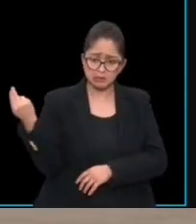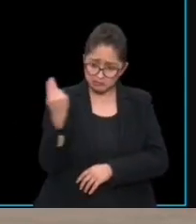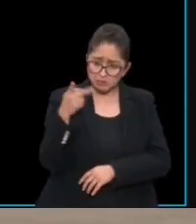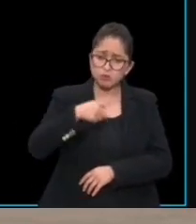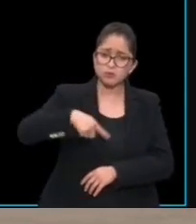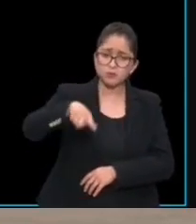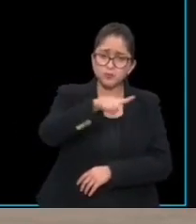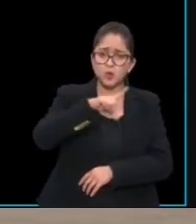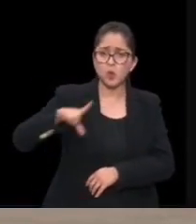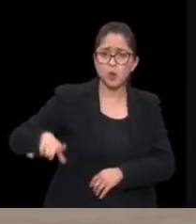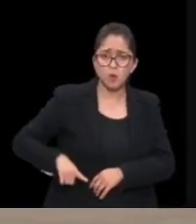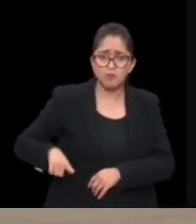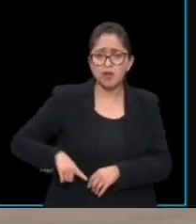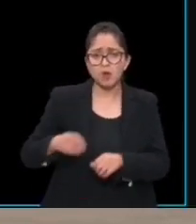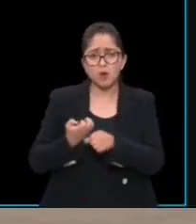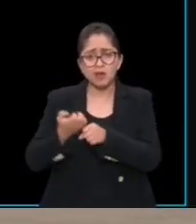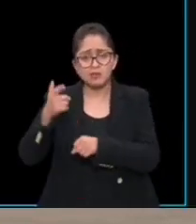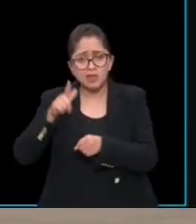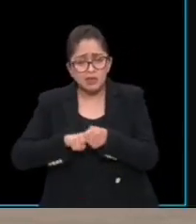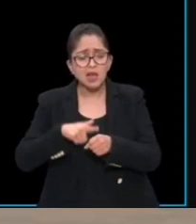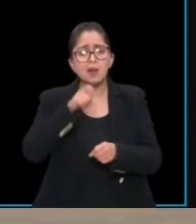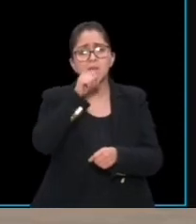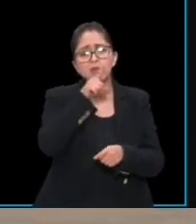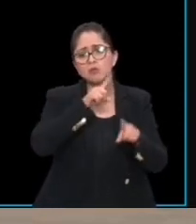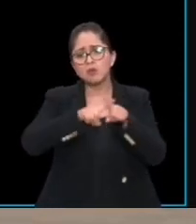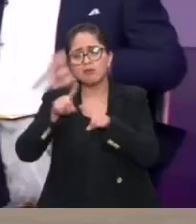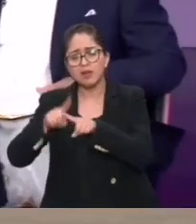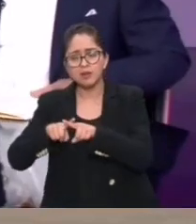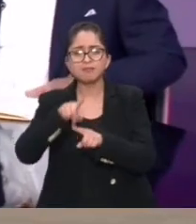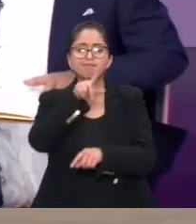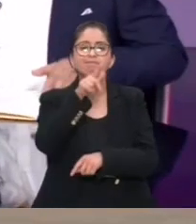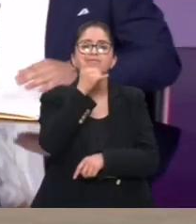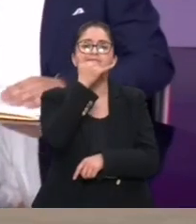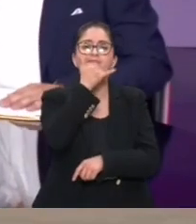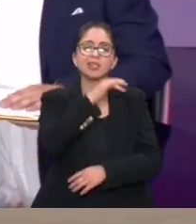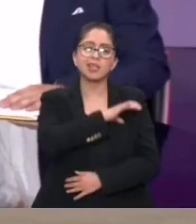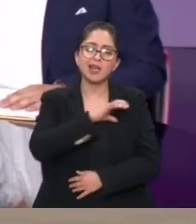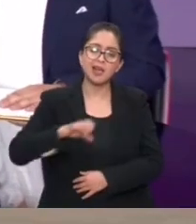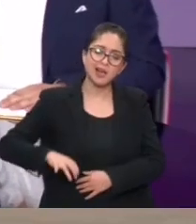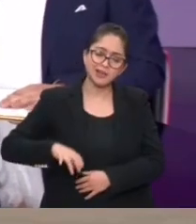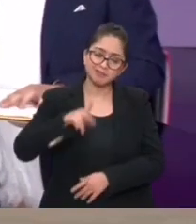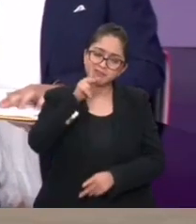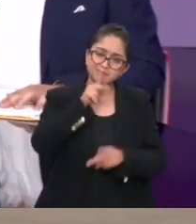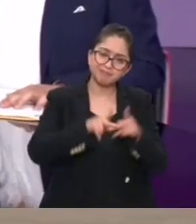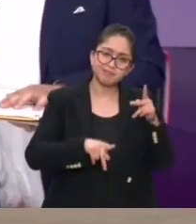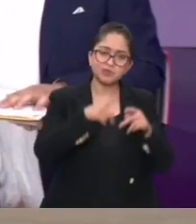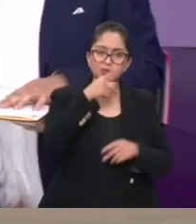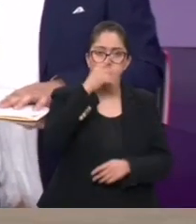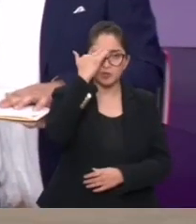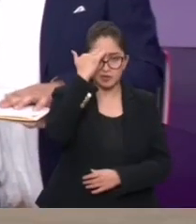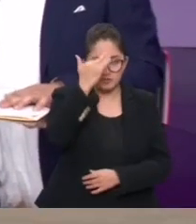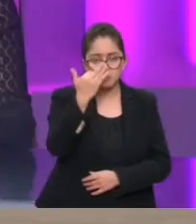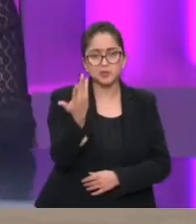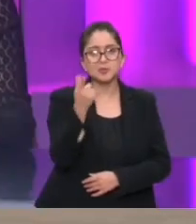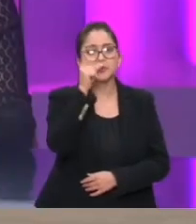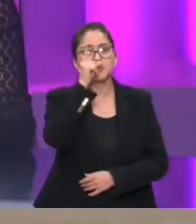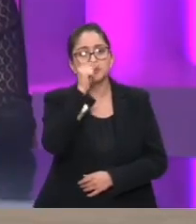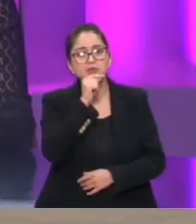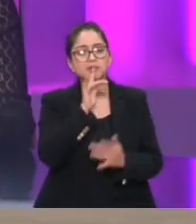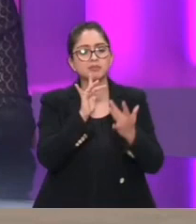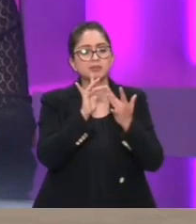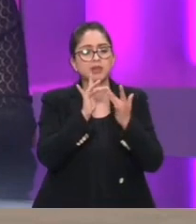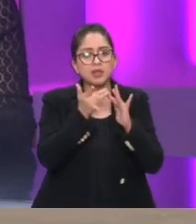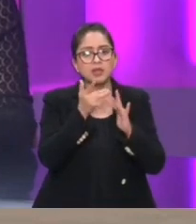gobiernos estatales, incluso los particulares, se nos acabó el tiempo. Muchas gracias, candidata. Muchas gracias. No hemos podido recuperar la comunicación